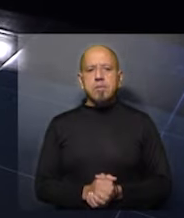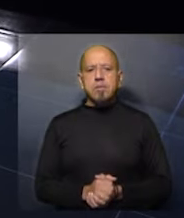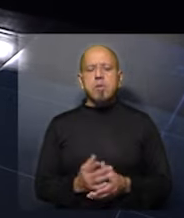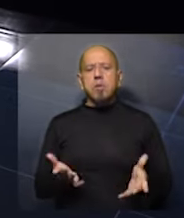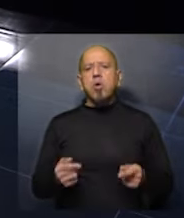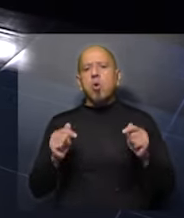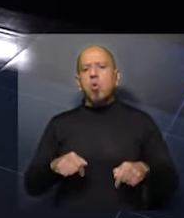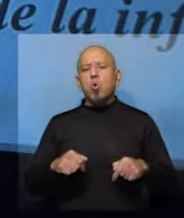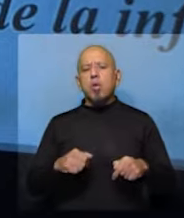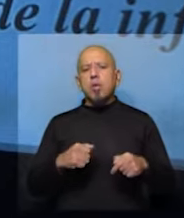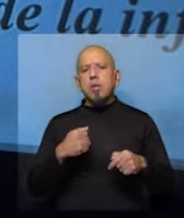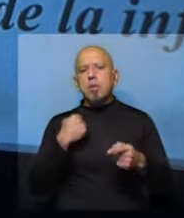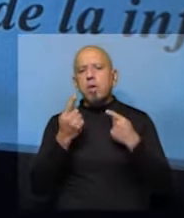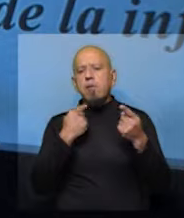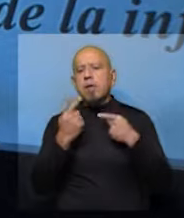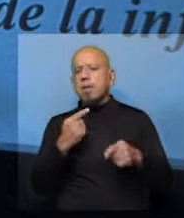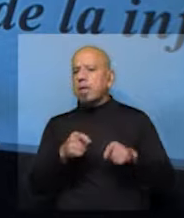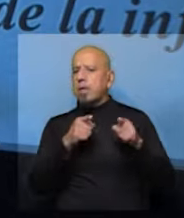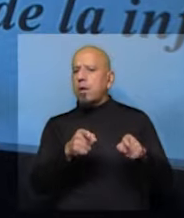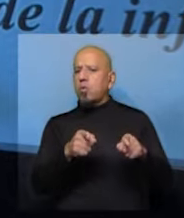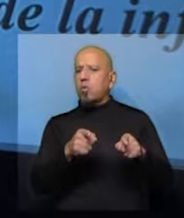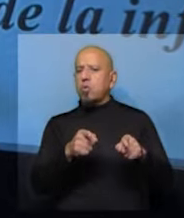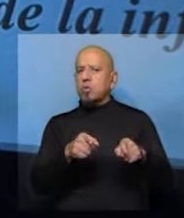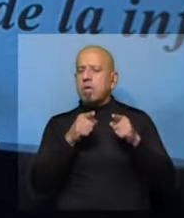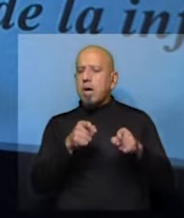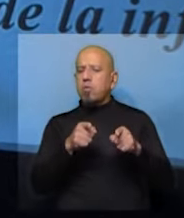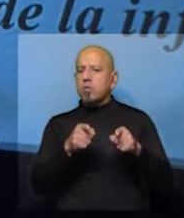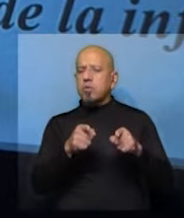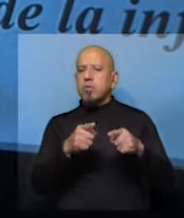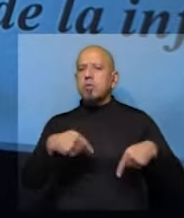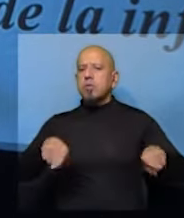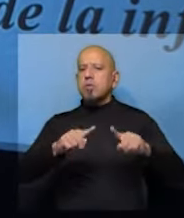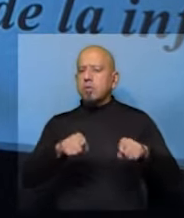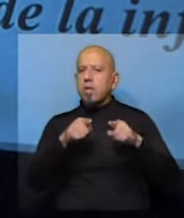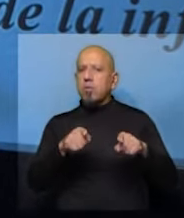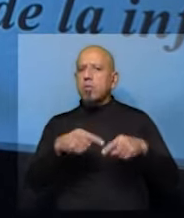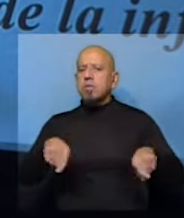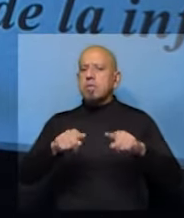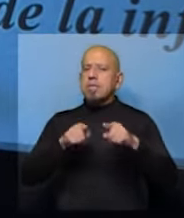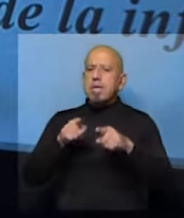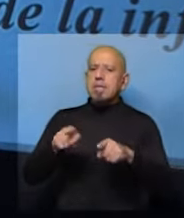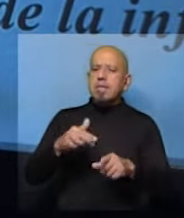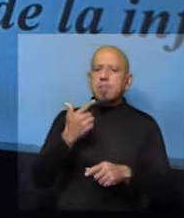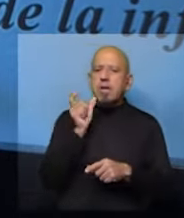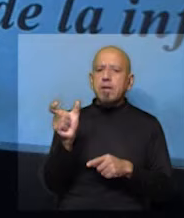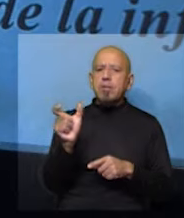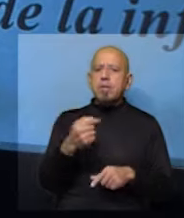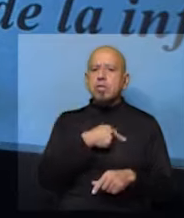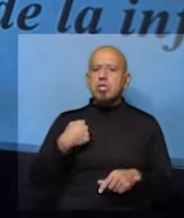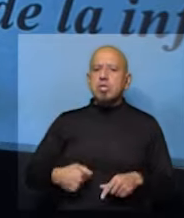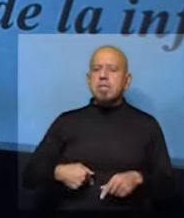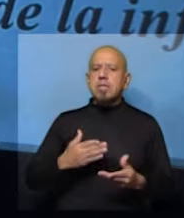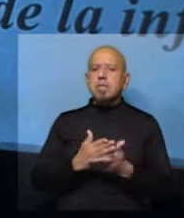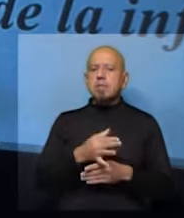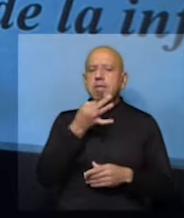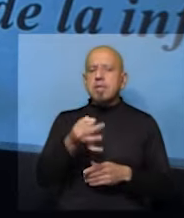hoy te voy a hablar a vos a vos y a tus proverbios chinos A vos y a ese proverbio chino que se escucha habitualmente